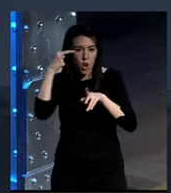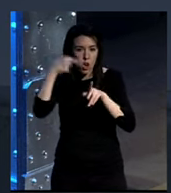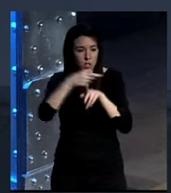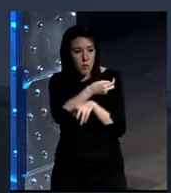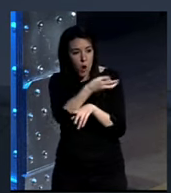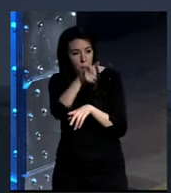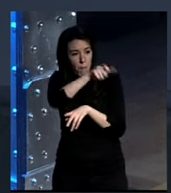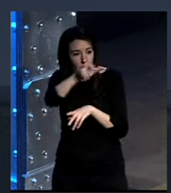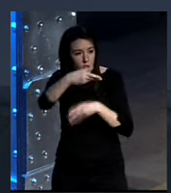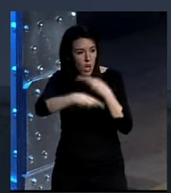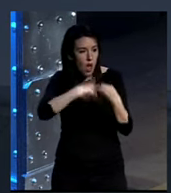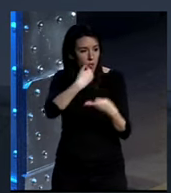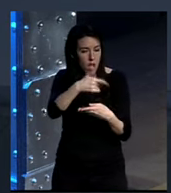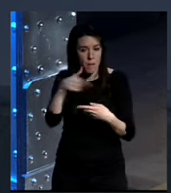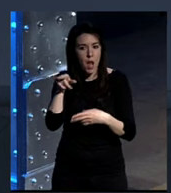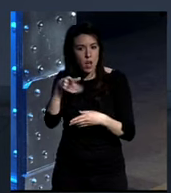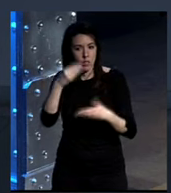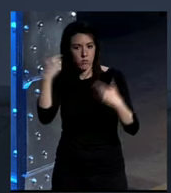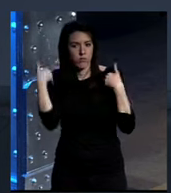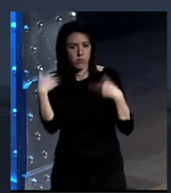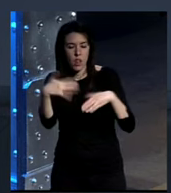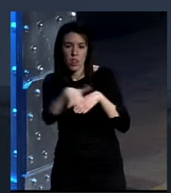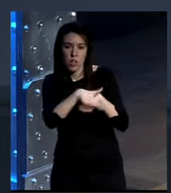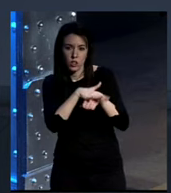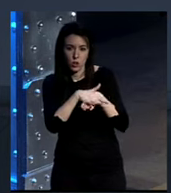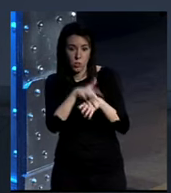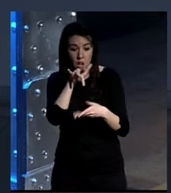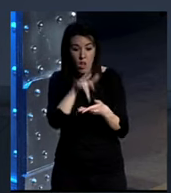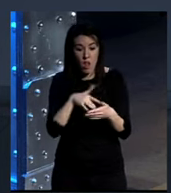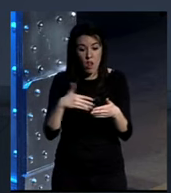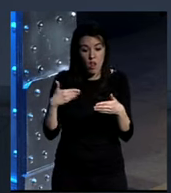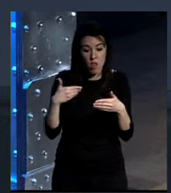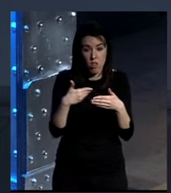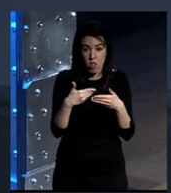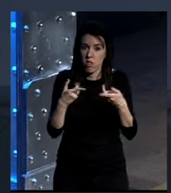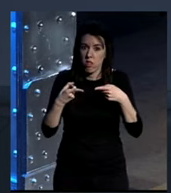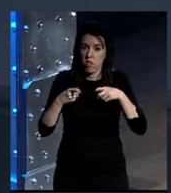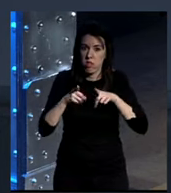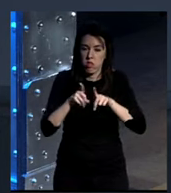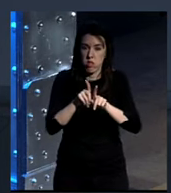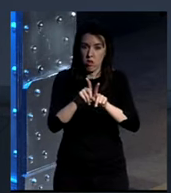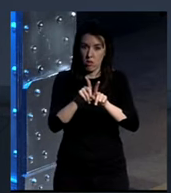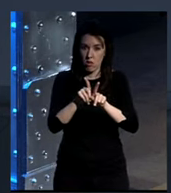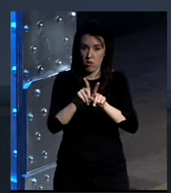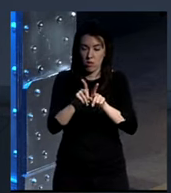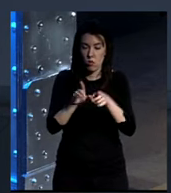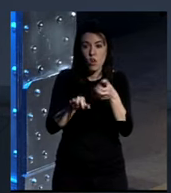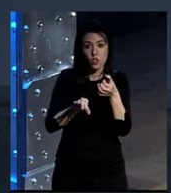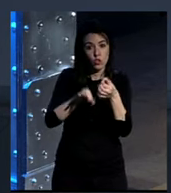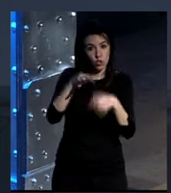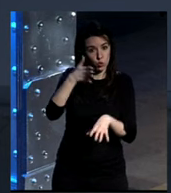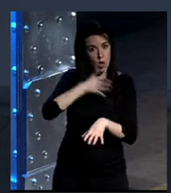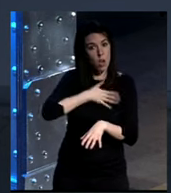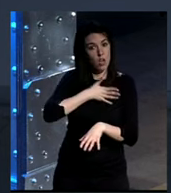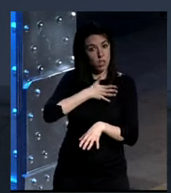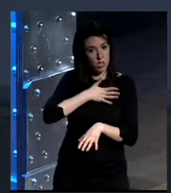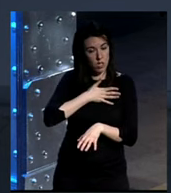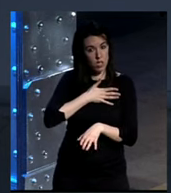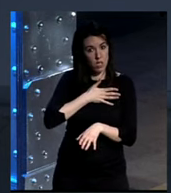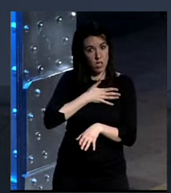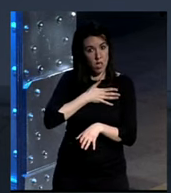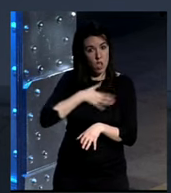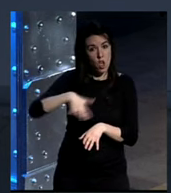mal. Durante un corto trecho, nuestros caminos confluyentes, para suerte para mí, en